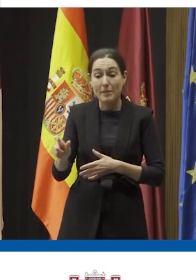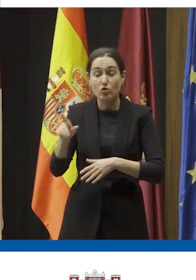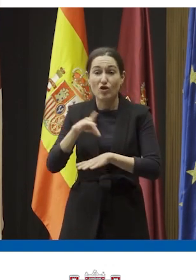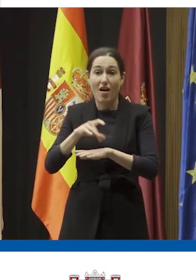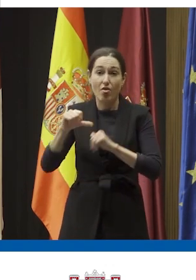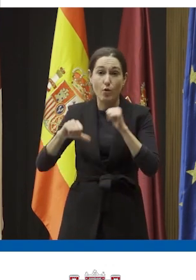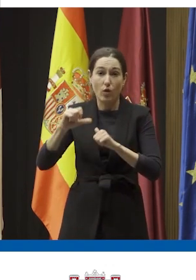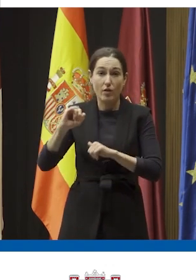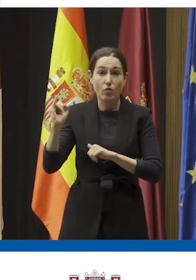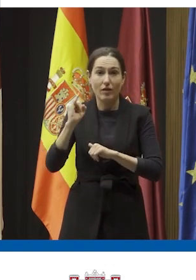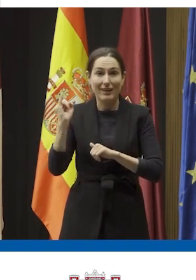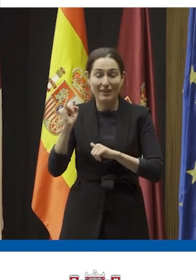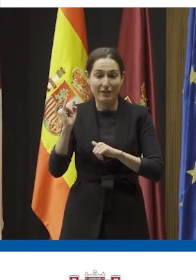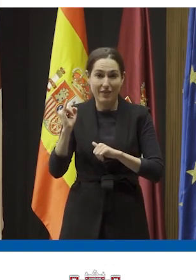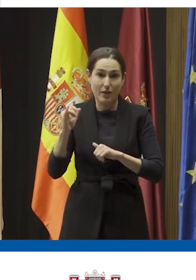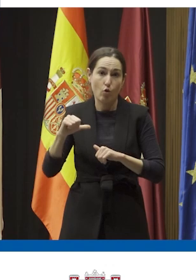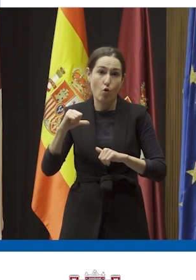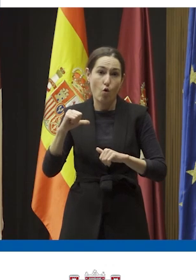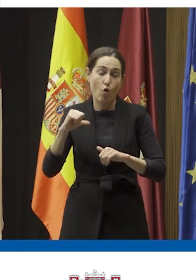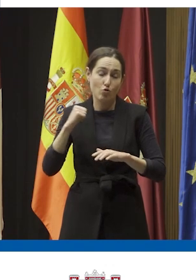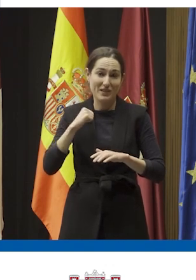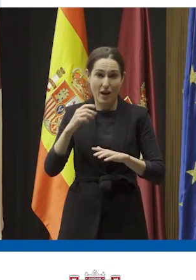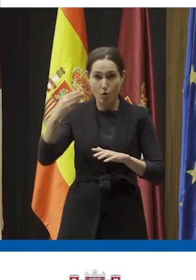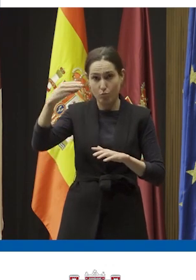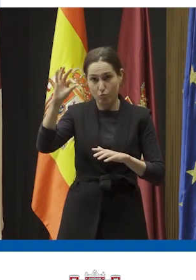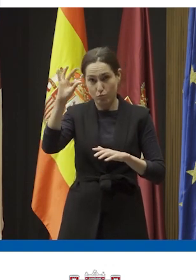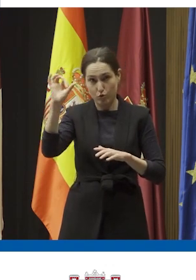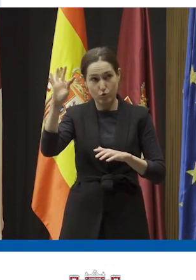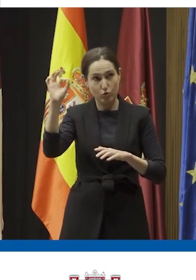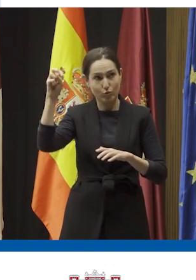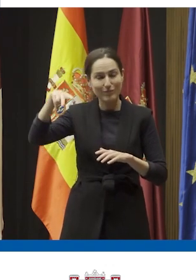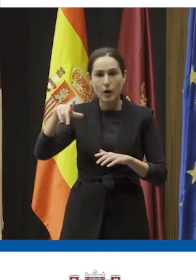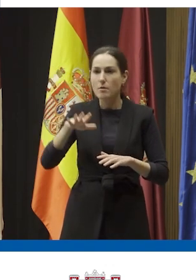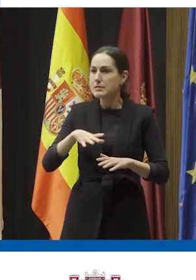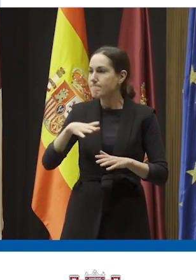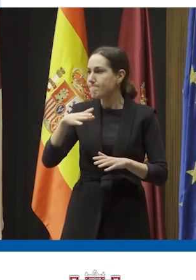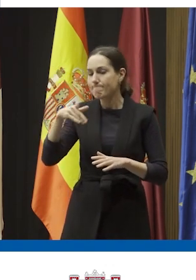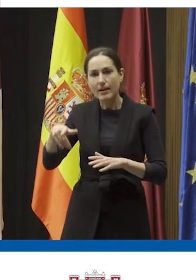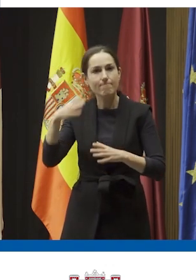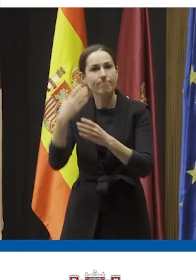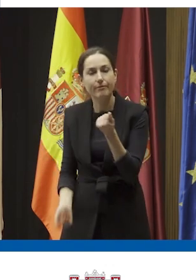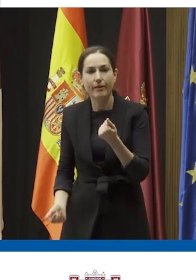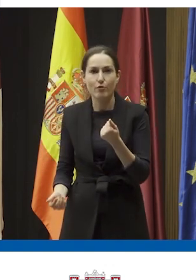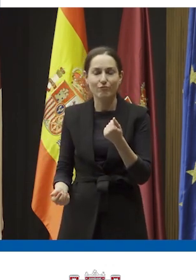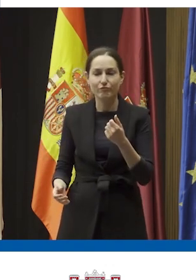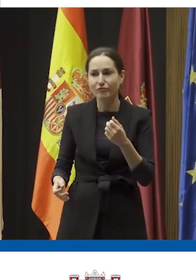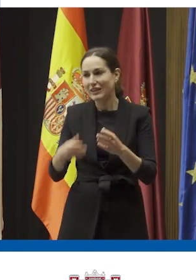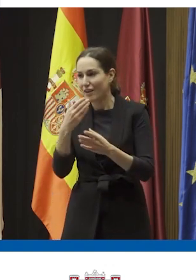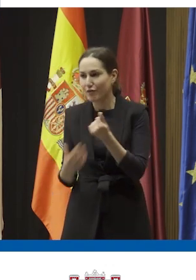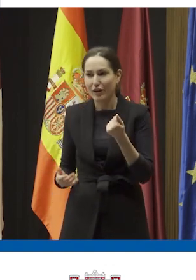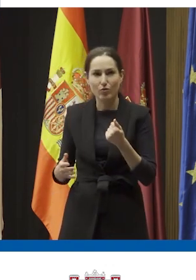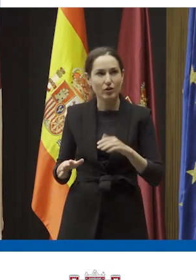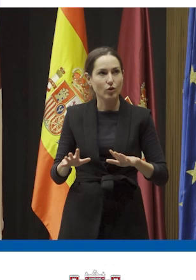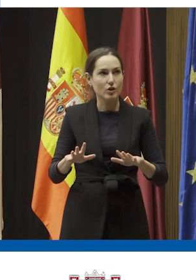en esa anestesia falló. El paciente se revolvió de dolor como siempre Y Horace Wells se